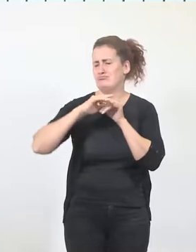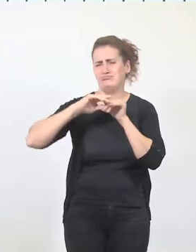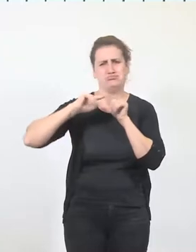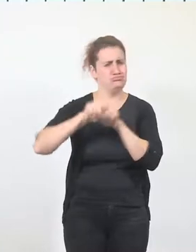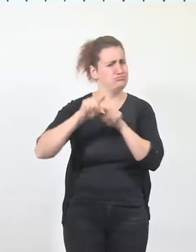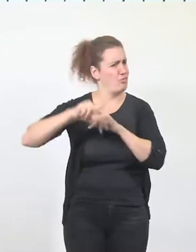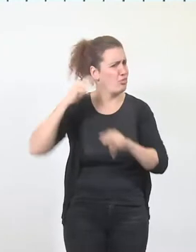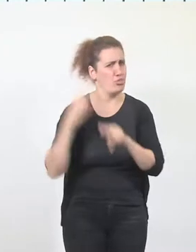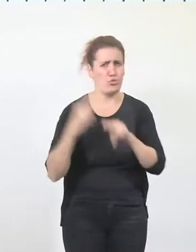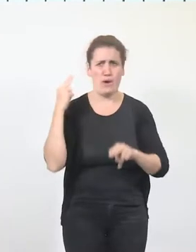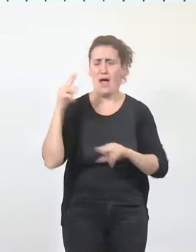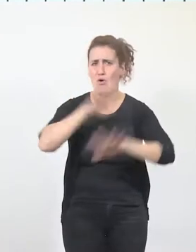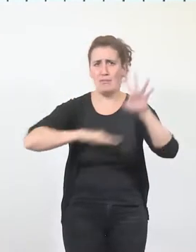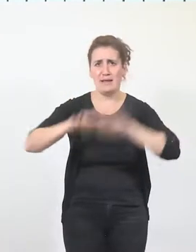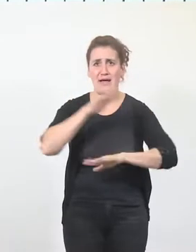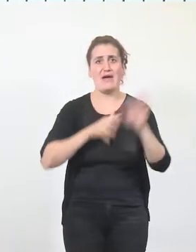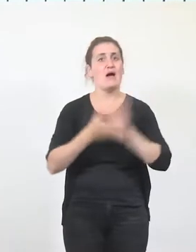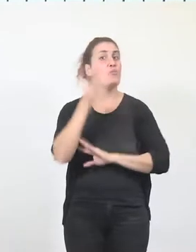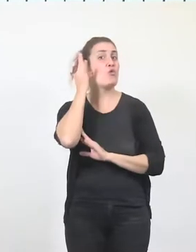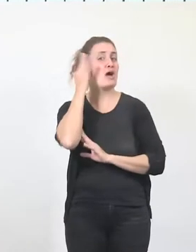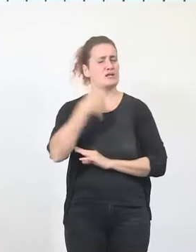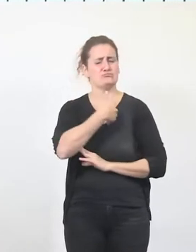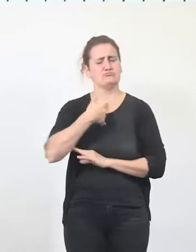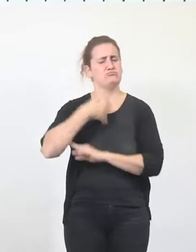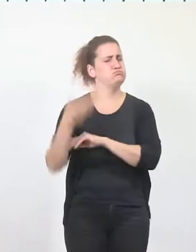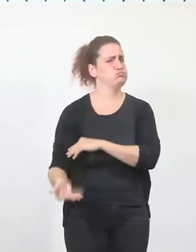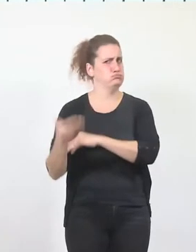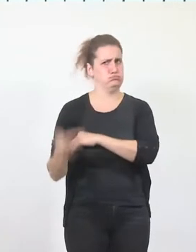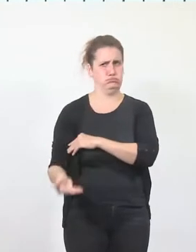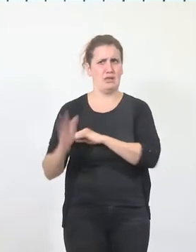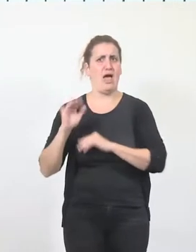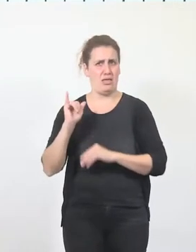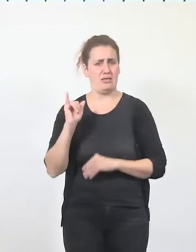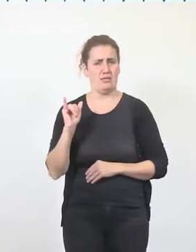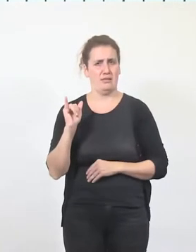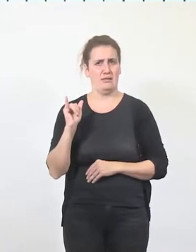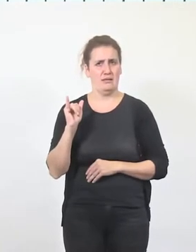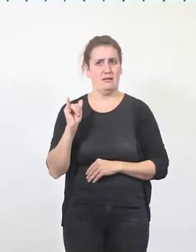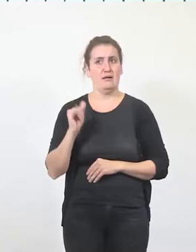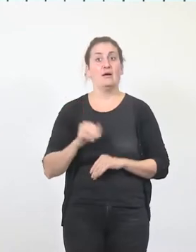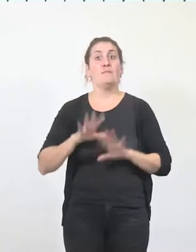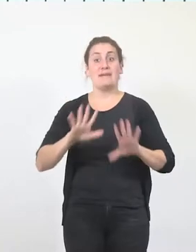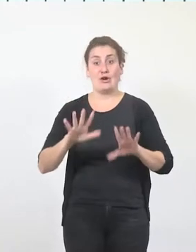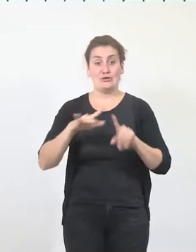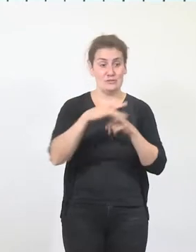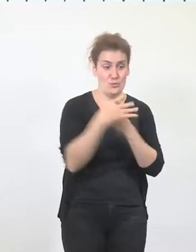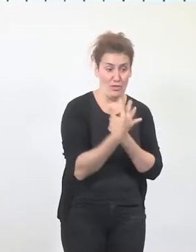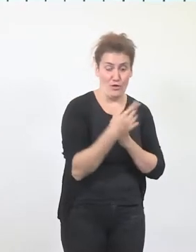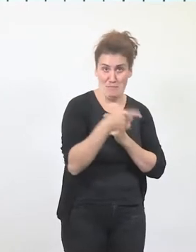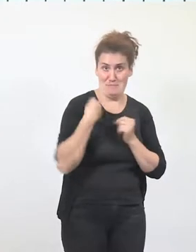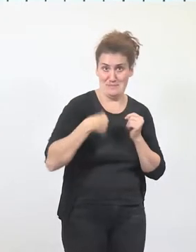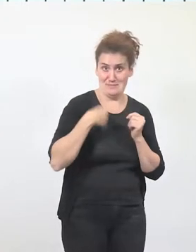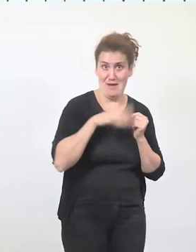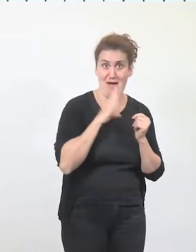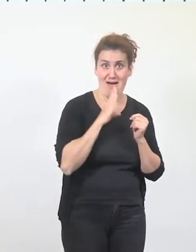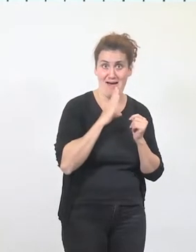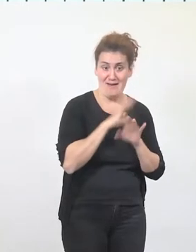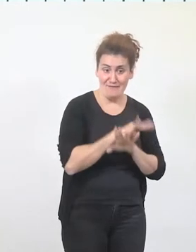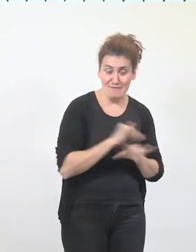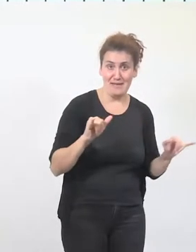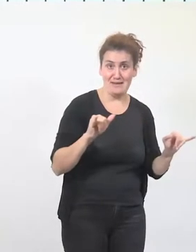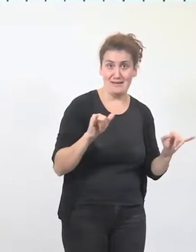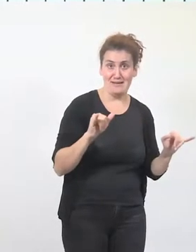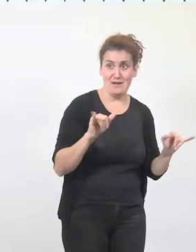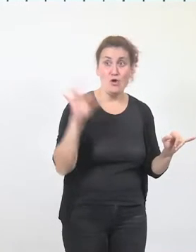muy complicada, las mujeres juegan un papel muy importante. Pero cuando termina esa situación,